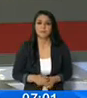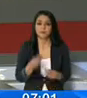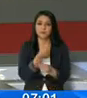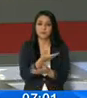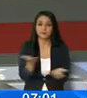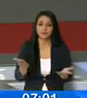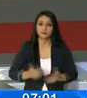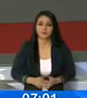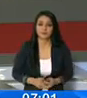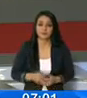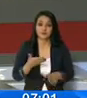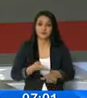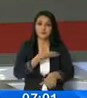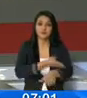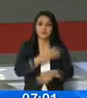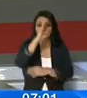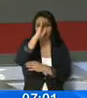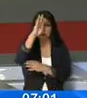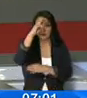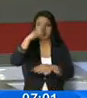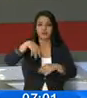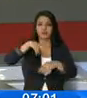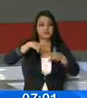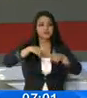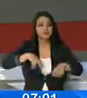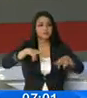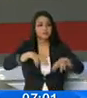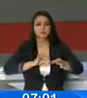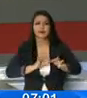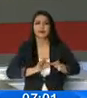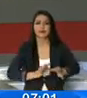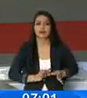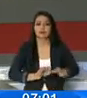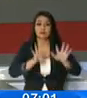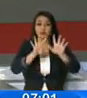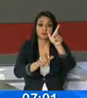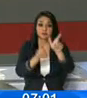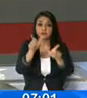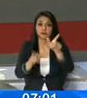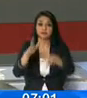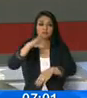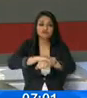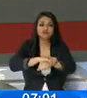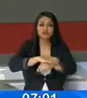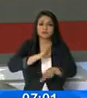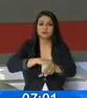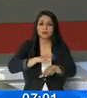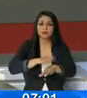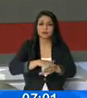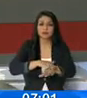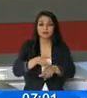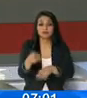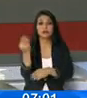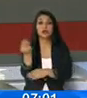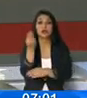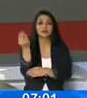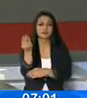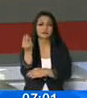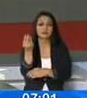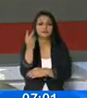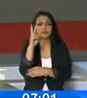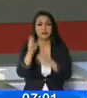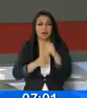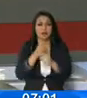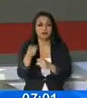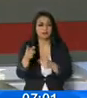Ahora que tras labores de inteligencia, la Policía Nacional en Calderón detuvo a 9 hombres quienes se involucran en un asesinato de un joven de 20